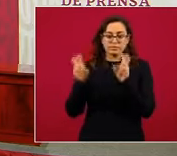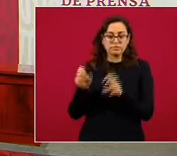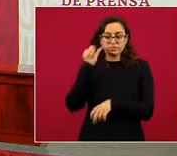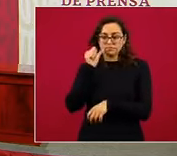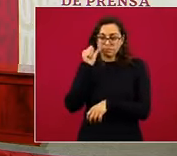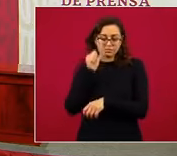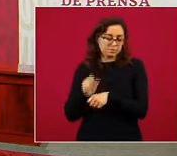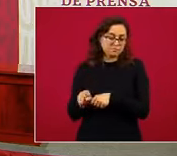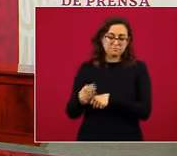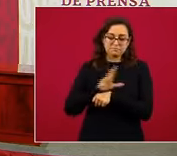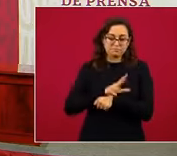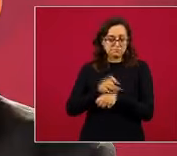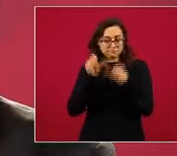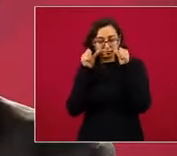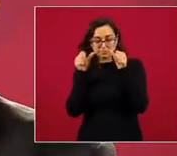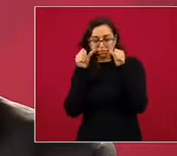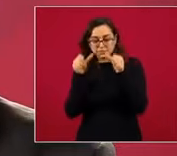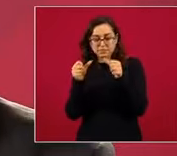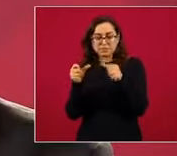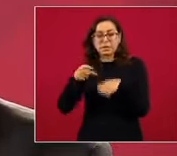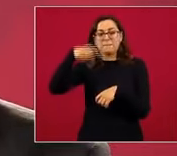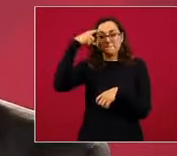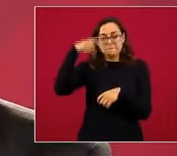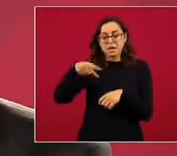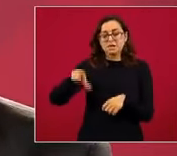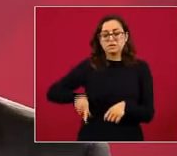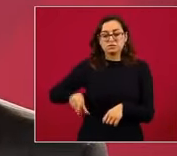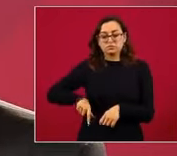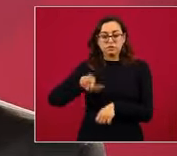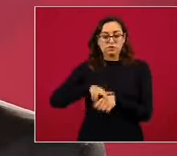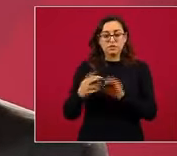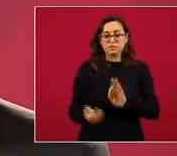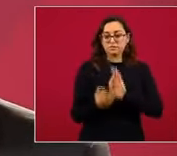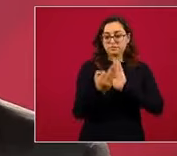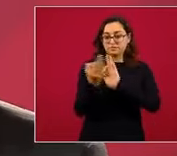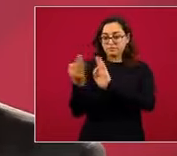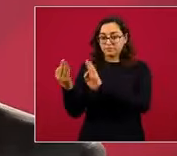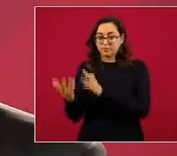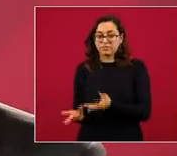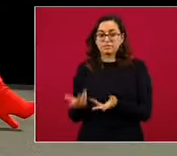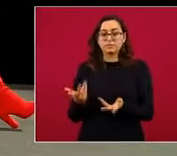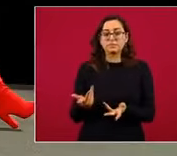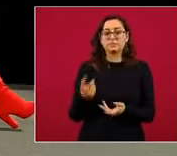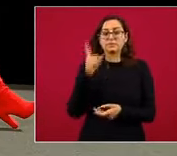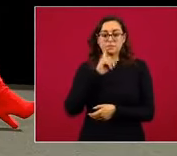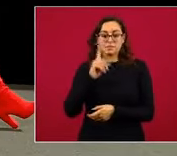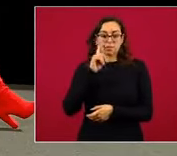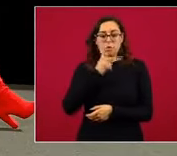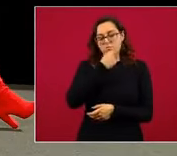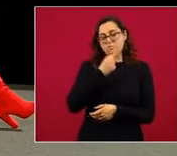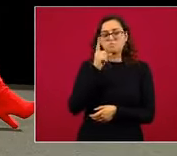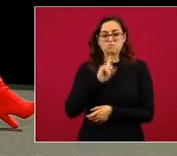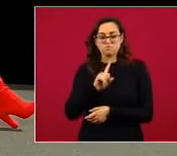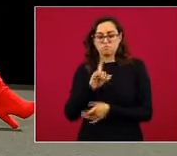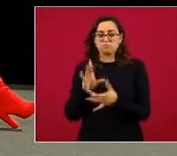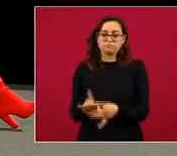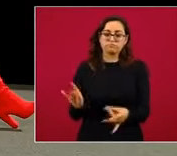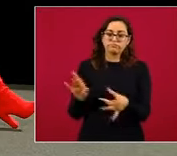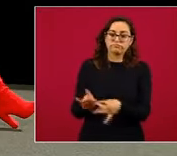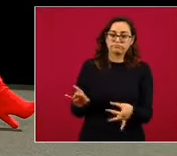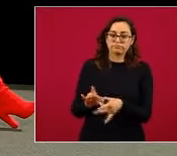COVID-19, para directamente a los gobernadores, la gobernadora de Sonora y la jefa de gobierno de la Ciudad de México,